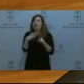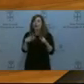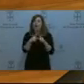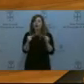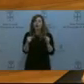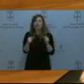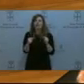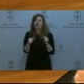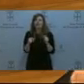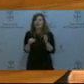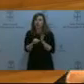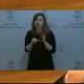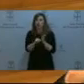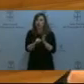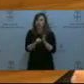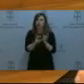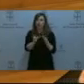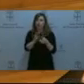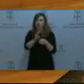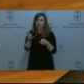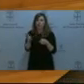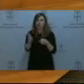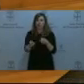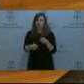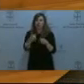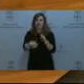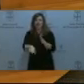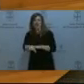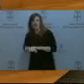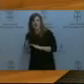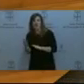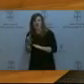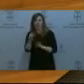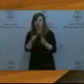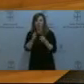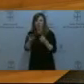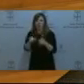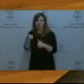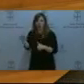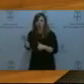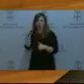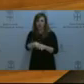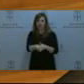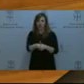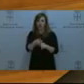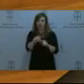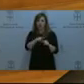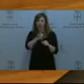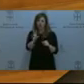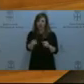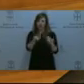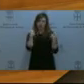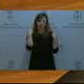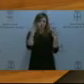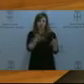próximo al Partido Popular, digamos de una facción más de derechas que el Partido Popular en Gijón. Piense usted cuántas cosas dependen de ustedes y